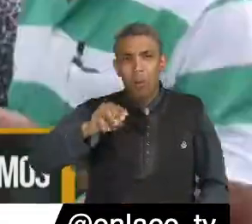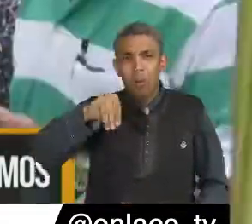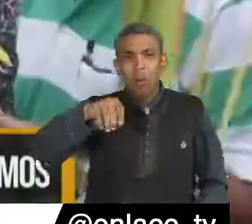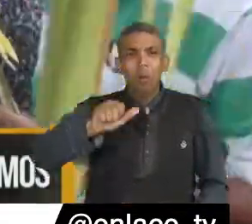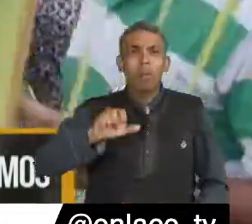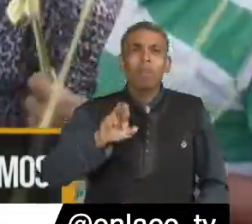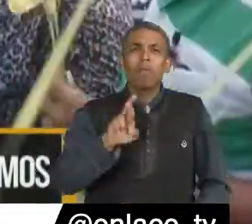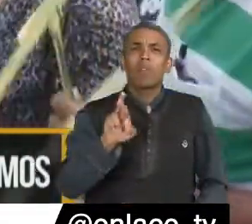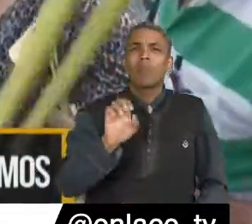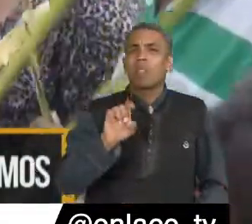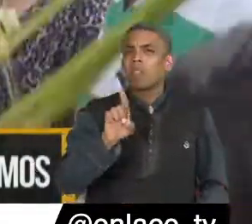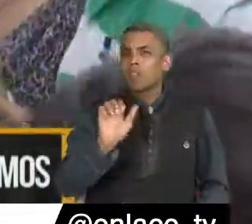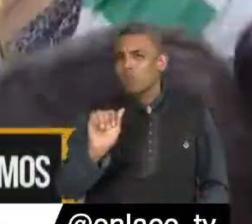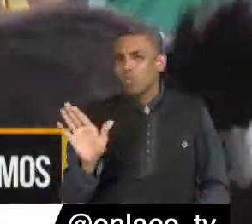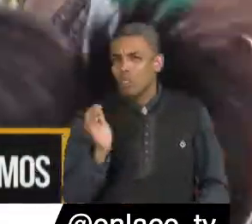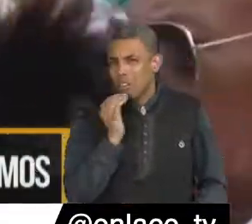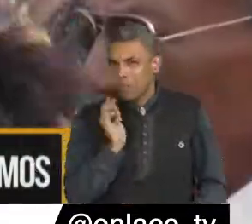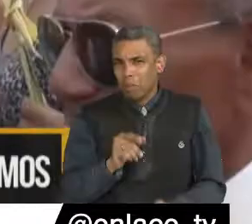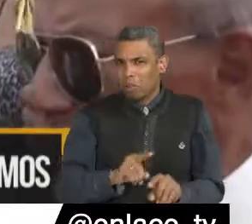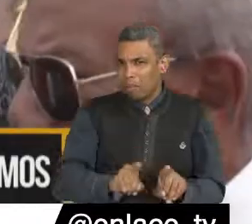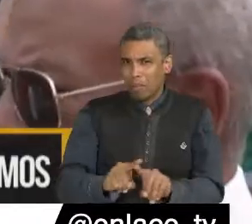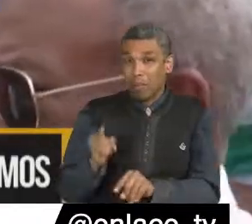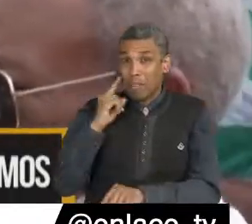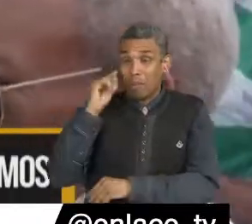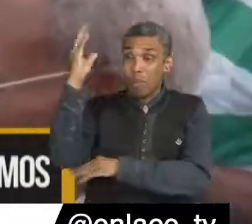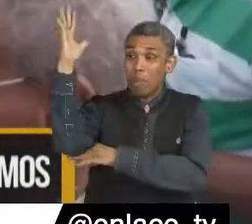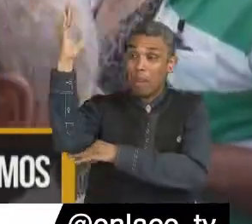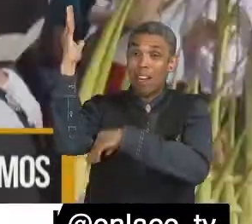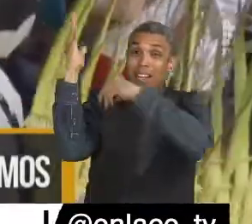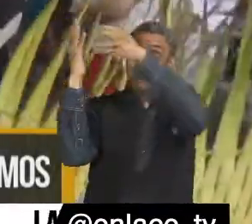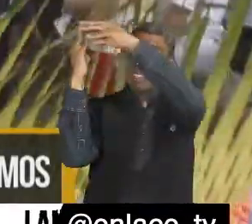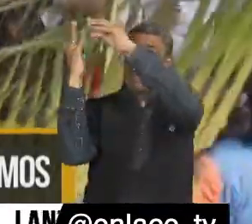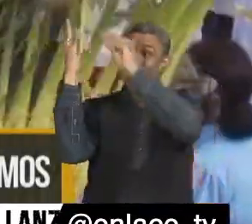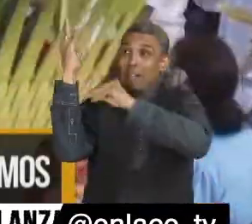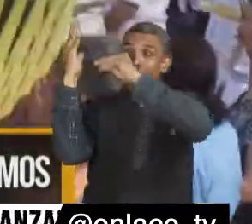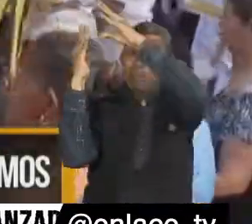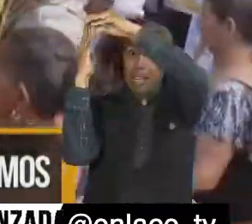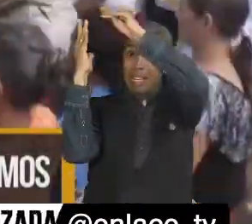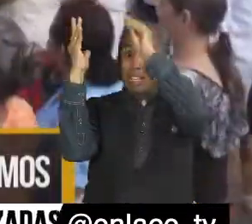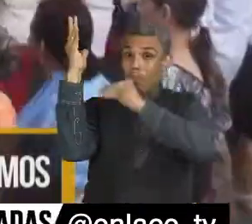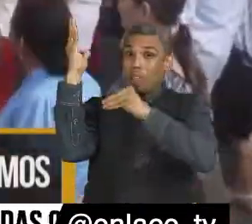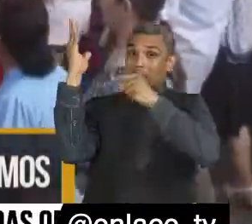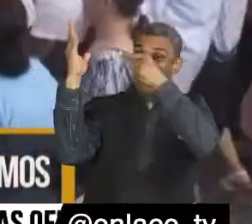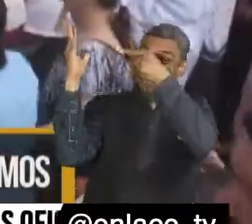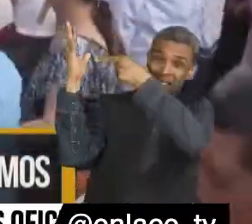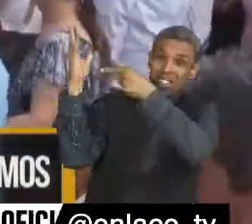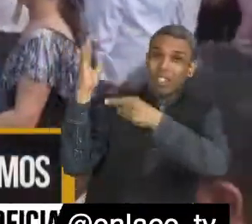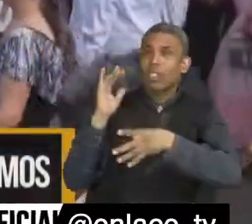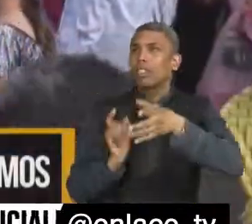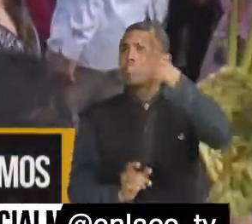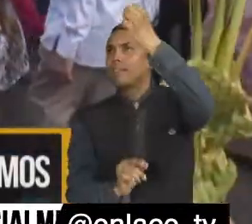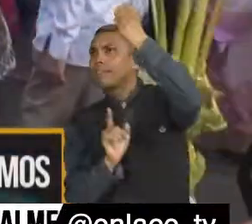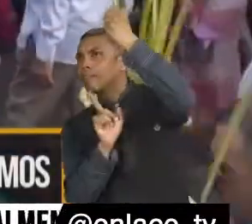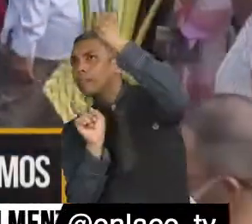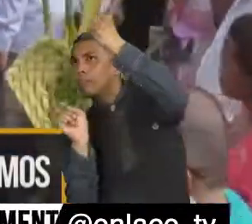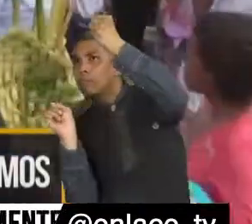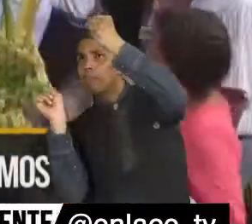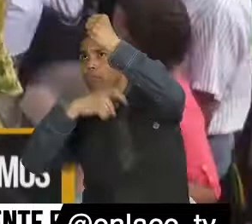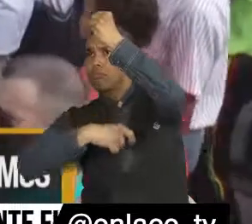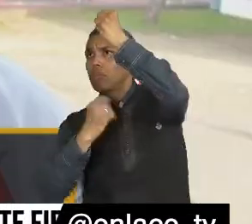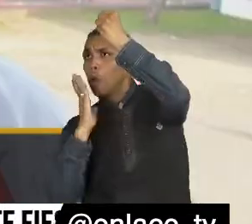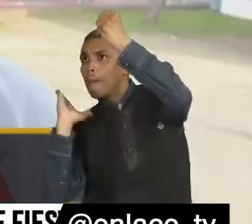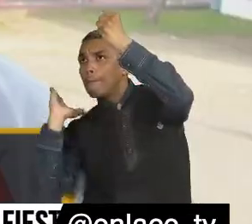forma reemplazar la palma de cera. Queremos que toda la comunidad nos ayude a seguir conservando nuestro medio ambiente y